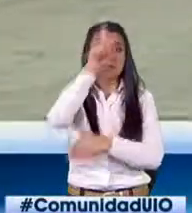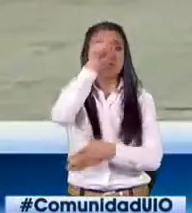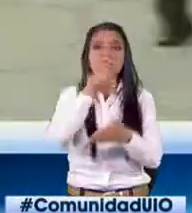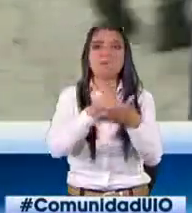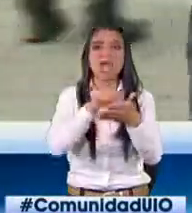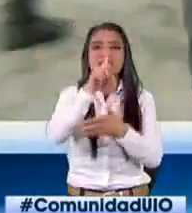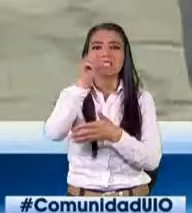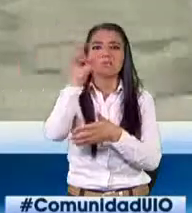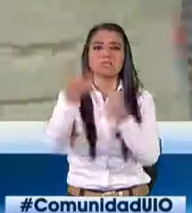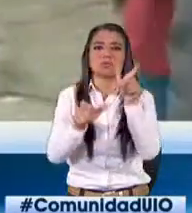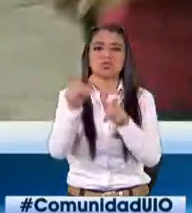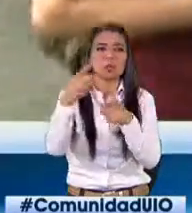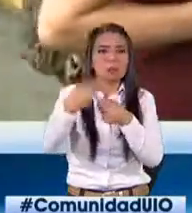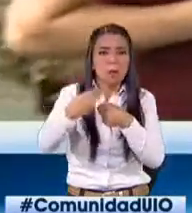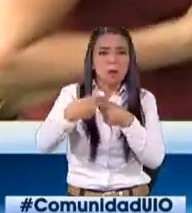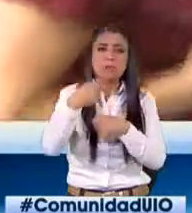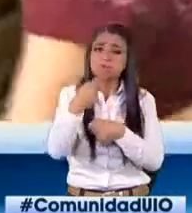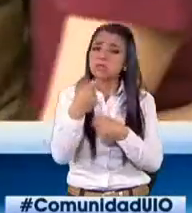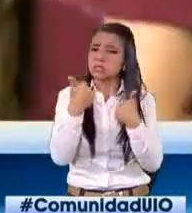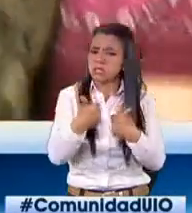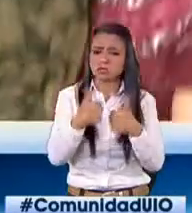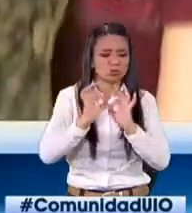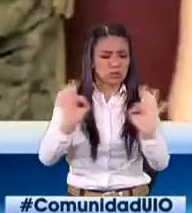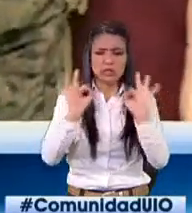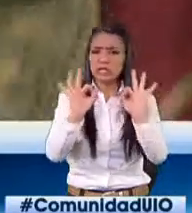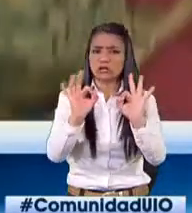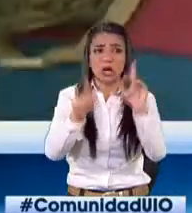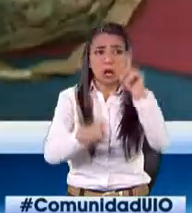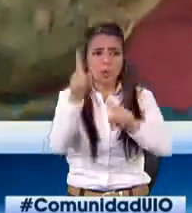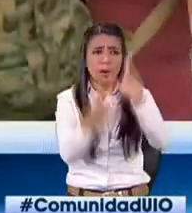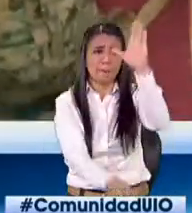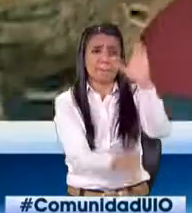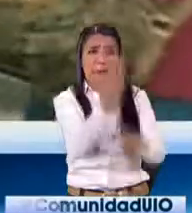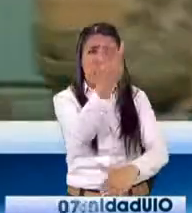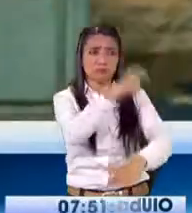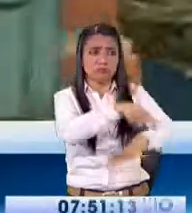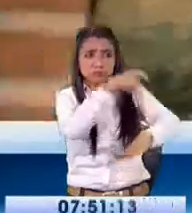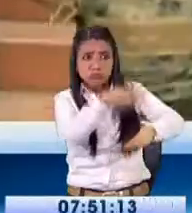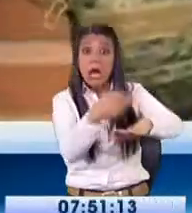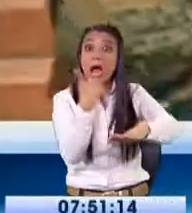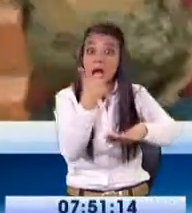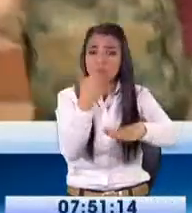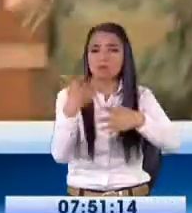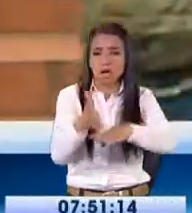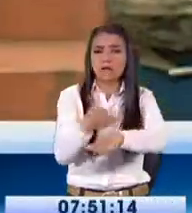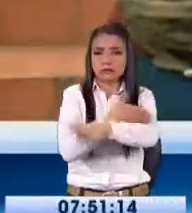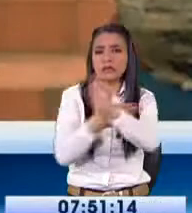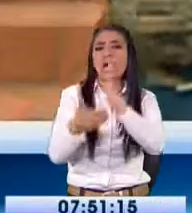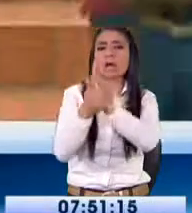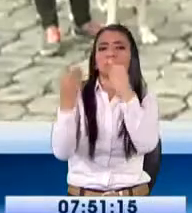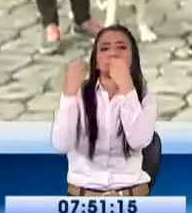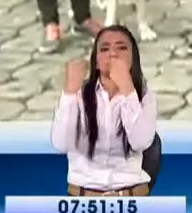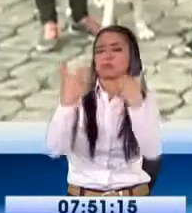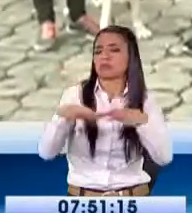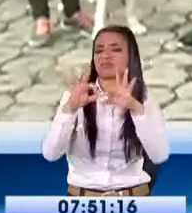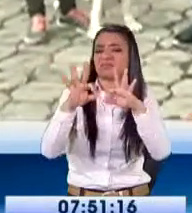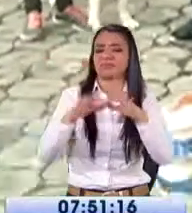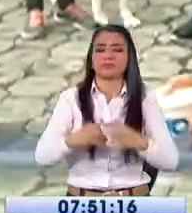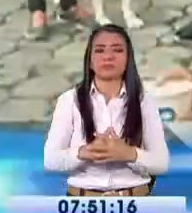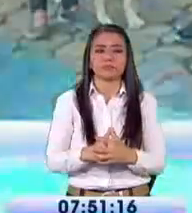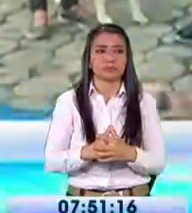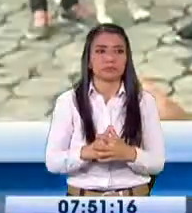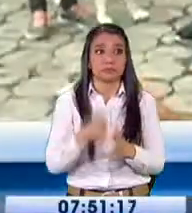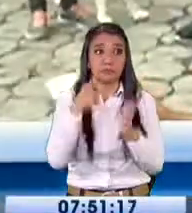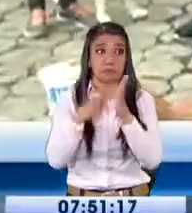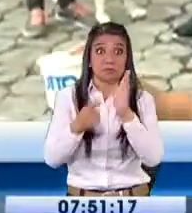personas, quienes aseguraron estar preparados en caso de emergencia volcánica debido a las capacitaciones que han recibido. Sí, la primera